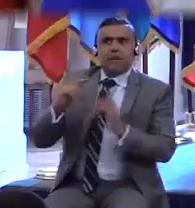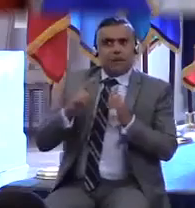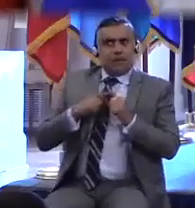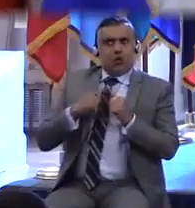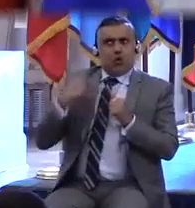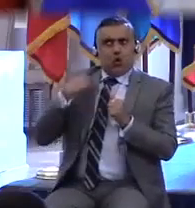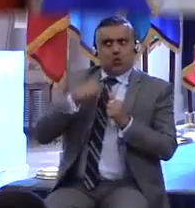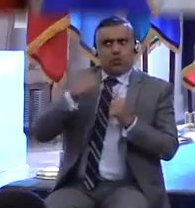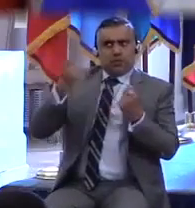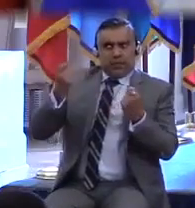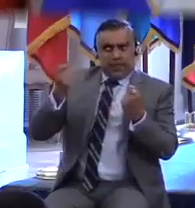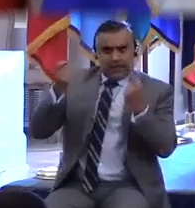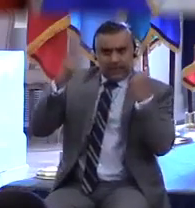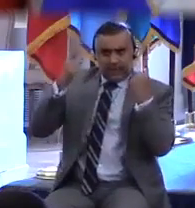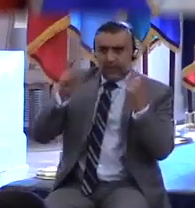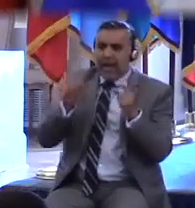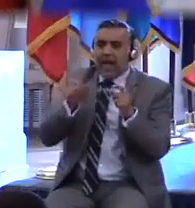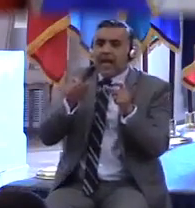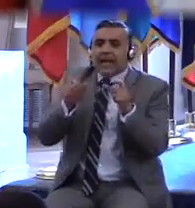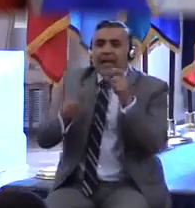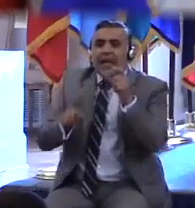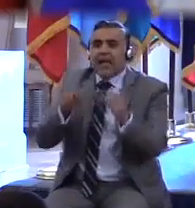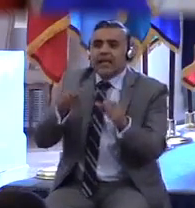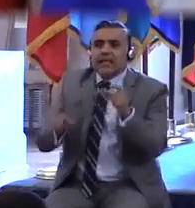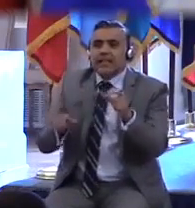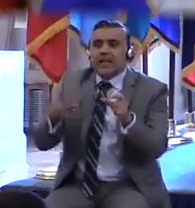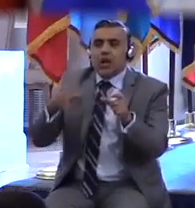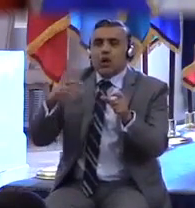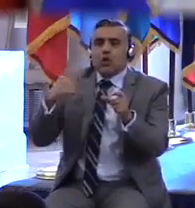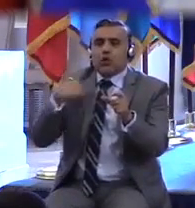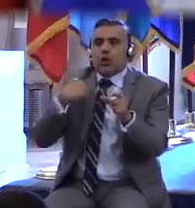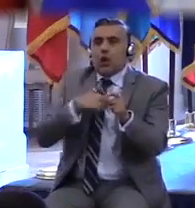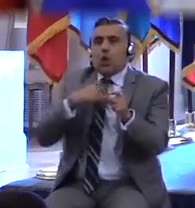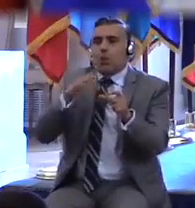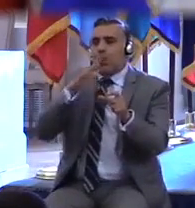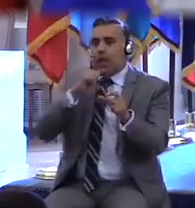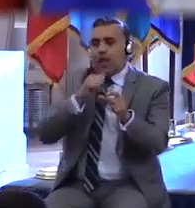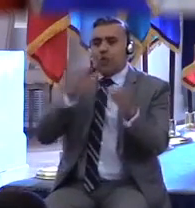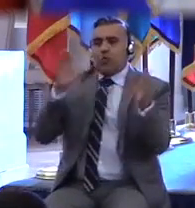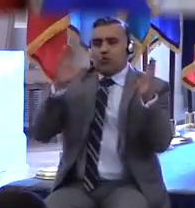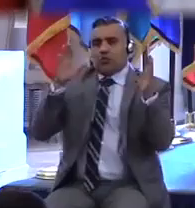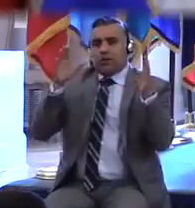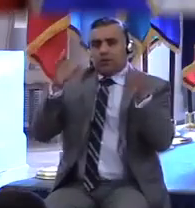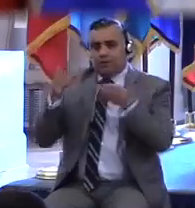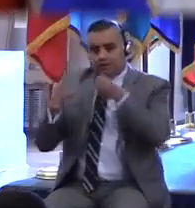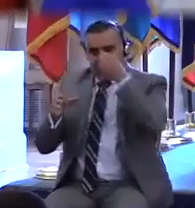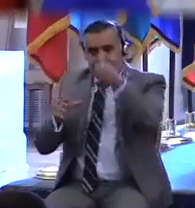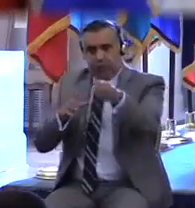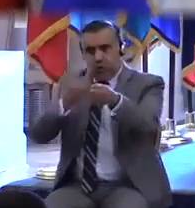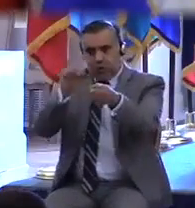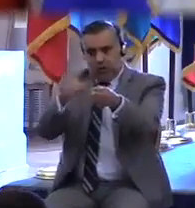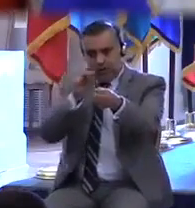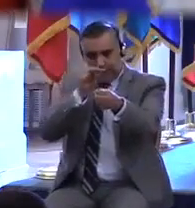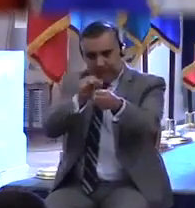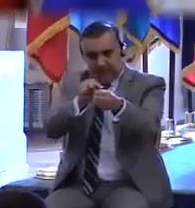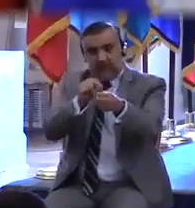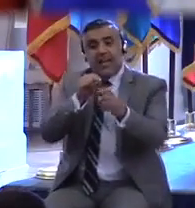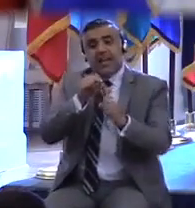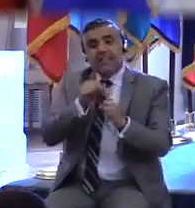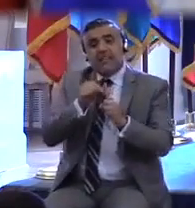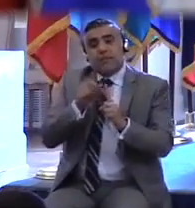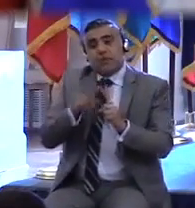cabemos en cajas. Una persona puede ser, a la vez, víctima de violencia de género, víctima de violencia